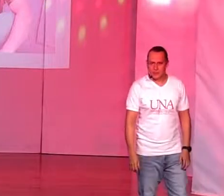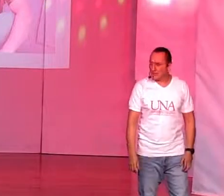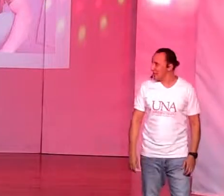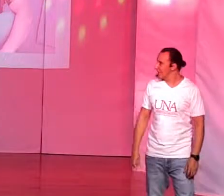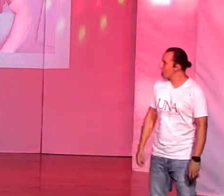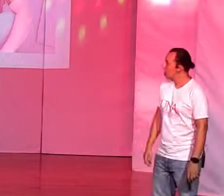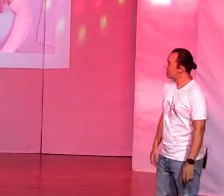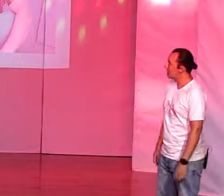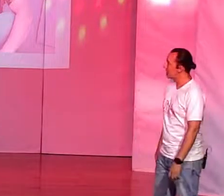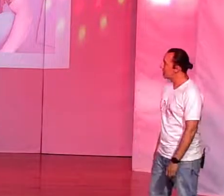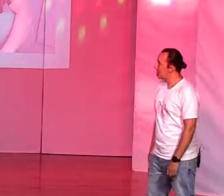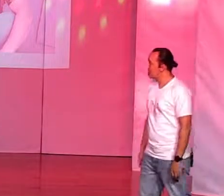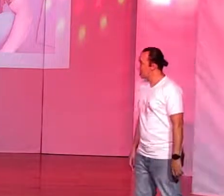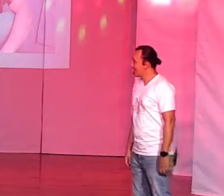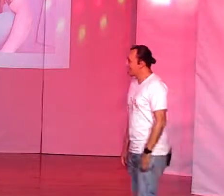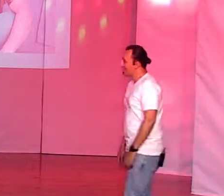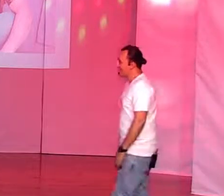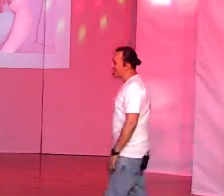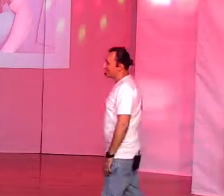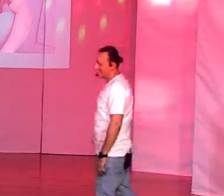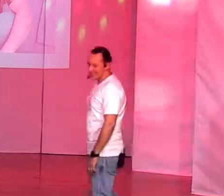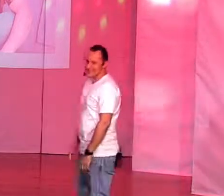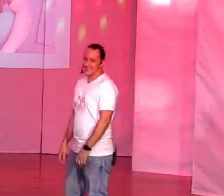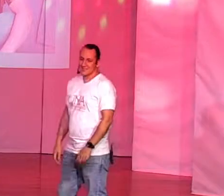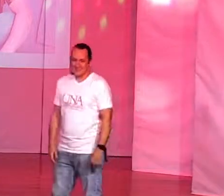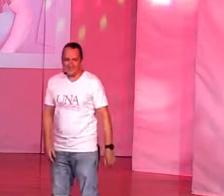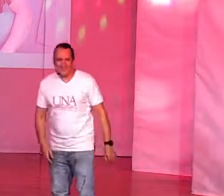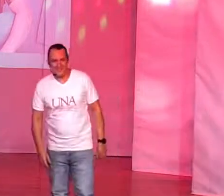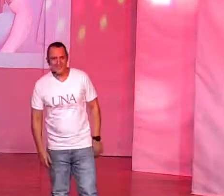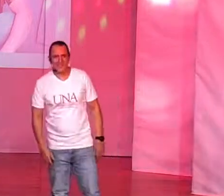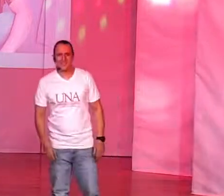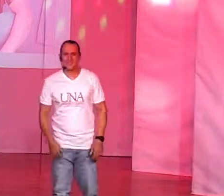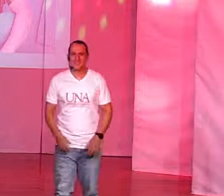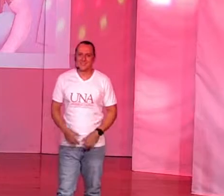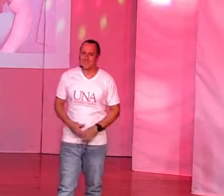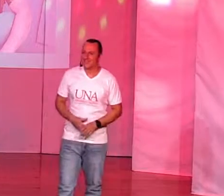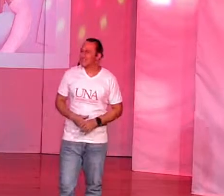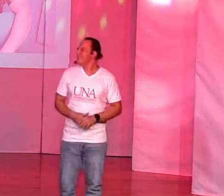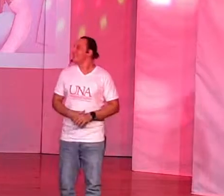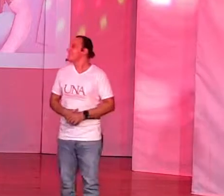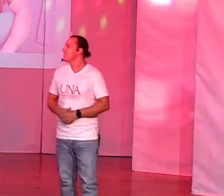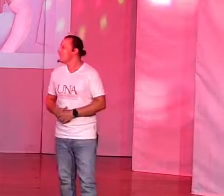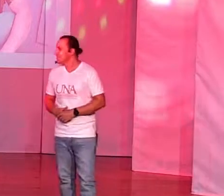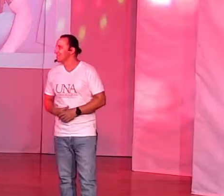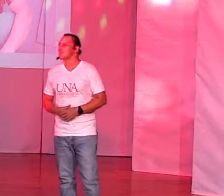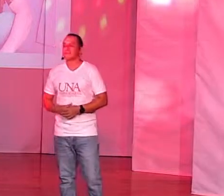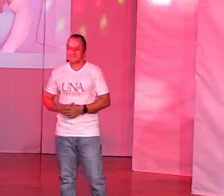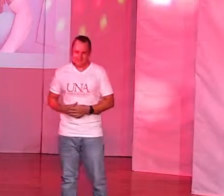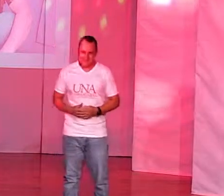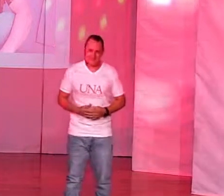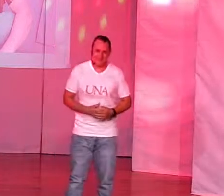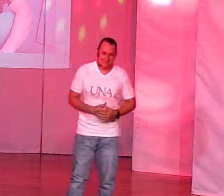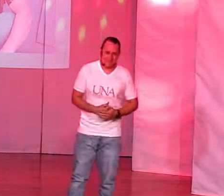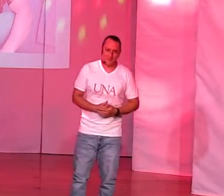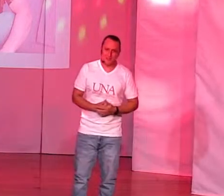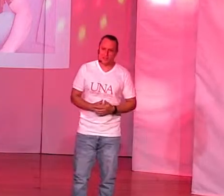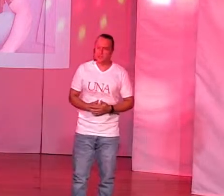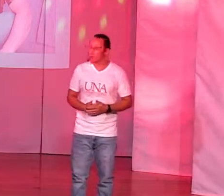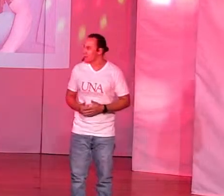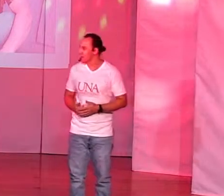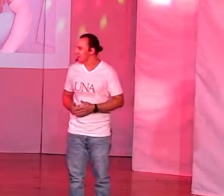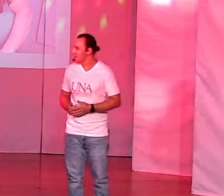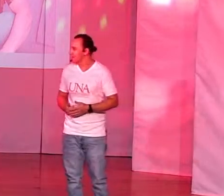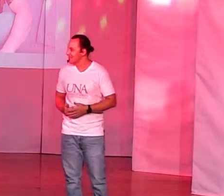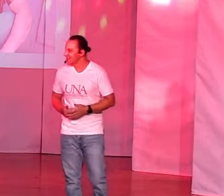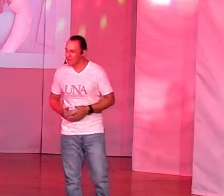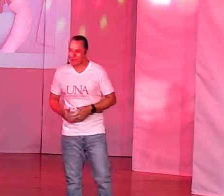Bienvenidos y bienvenidas a todos, ¿verdad, amigo? Muy buenas tardes, sí, bienvenidos y bienvenidas al proceso de inducción a la vida universitaria 2021.